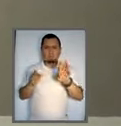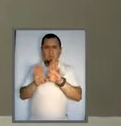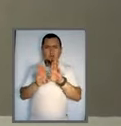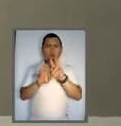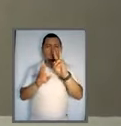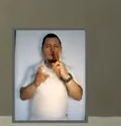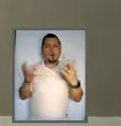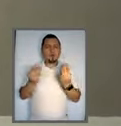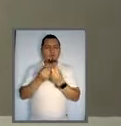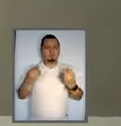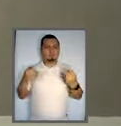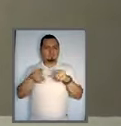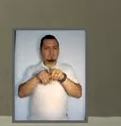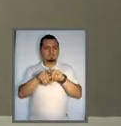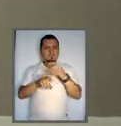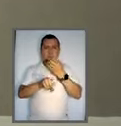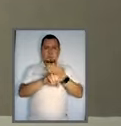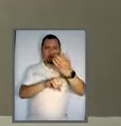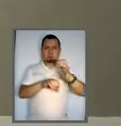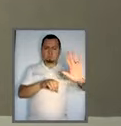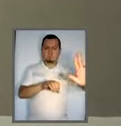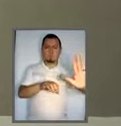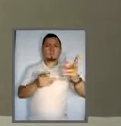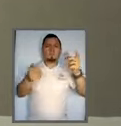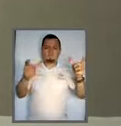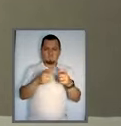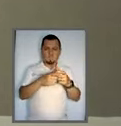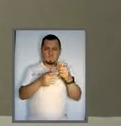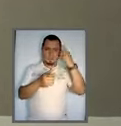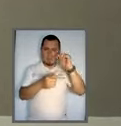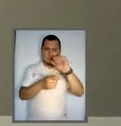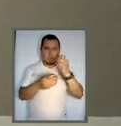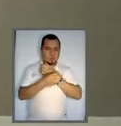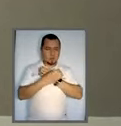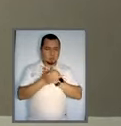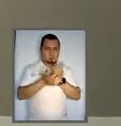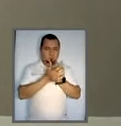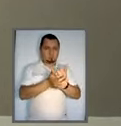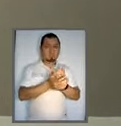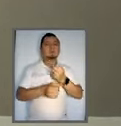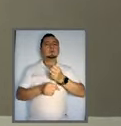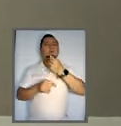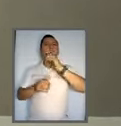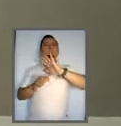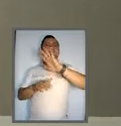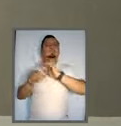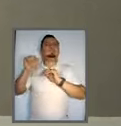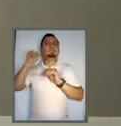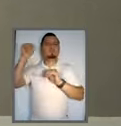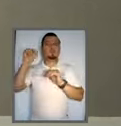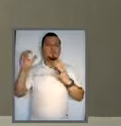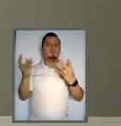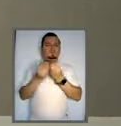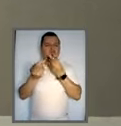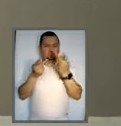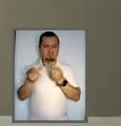bilateral, donde por un lado el Estado hace lo que le corresponde, que es la impartición de la educación. En este caso, la organización sindical